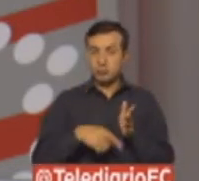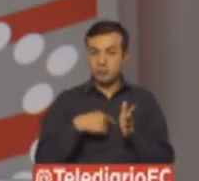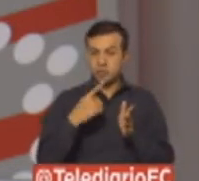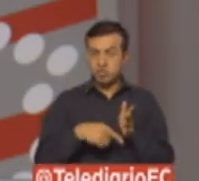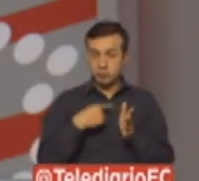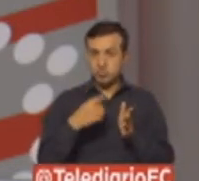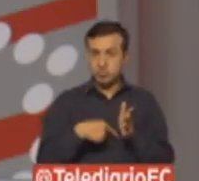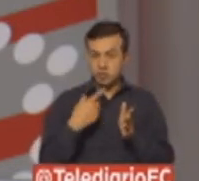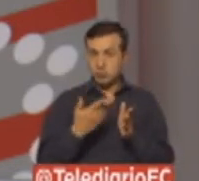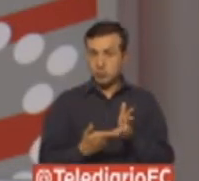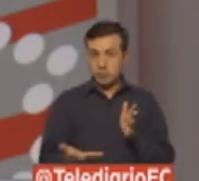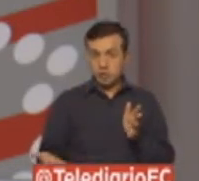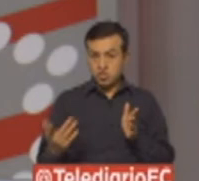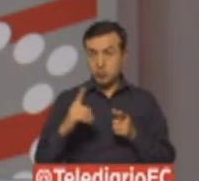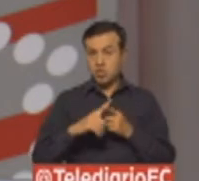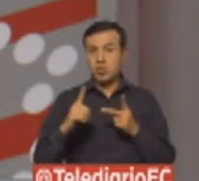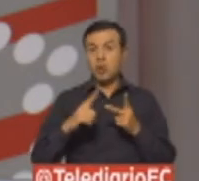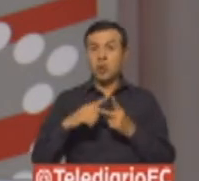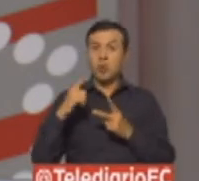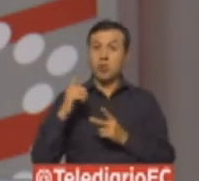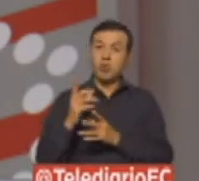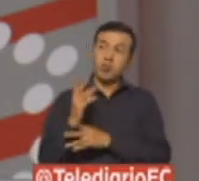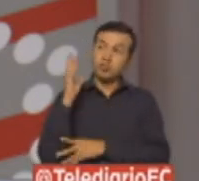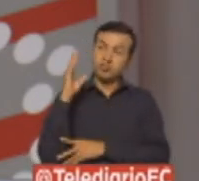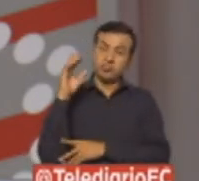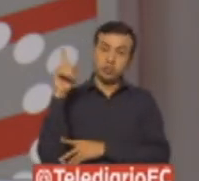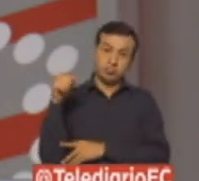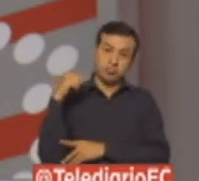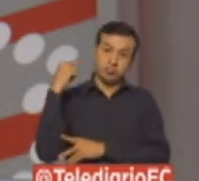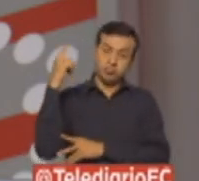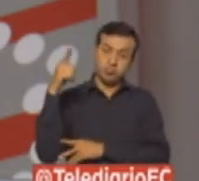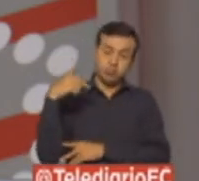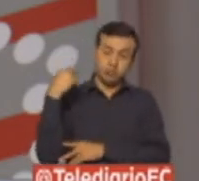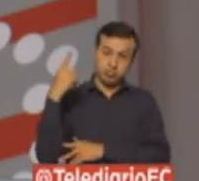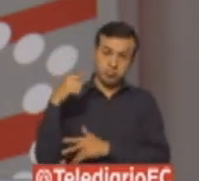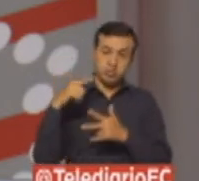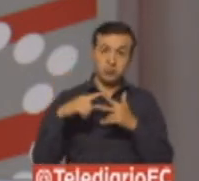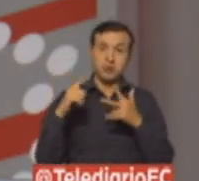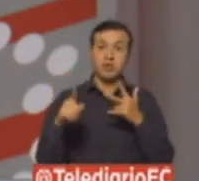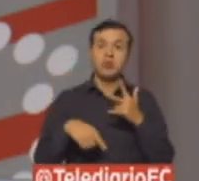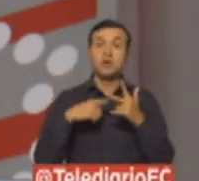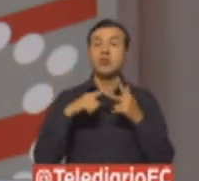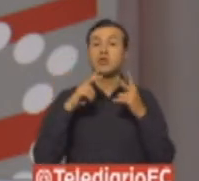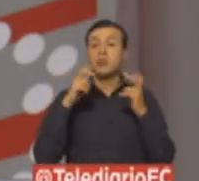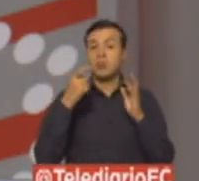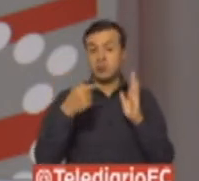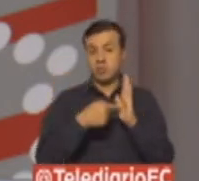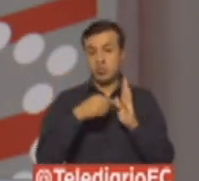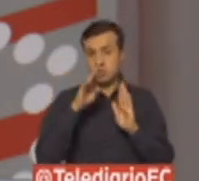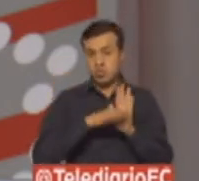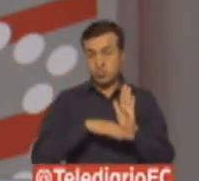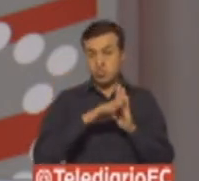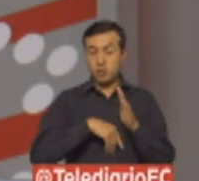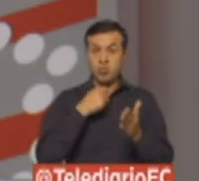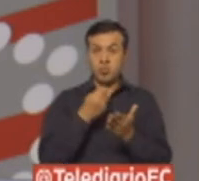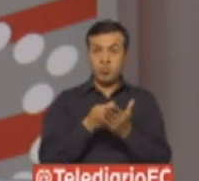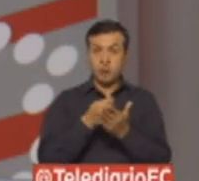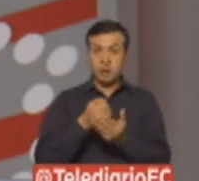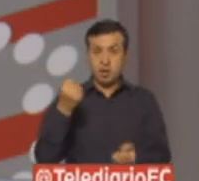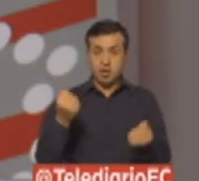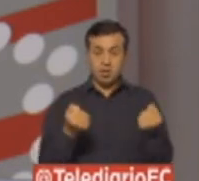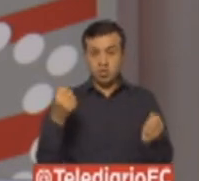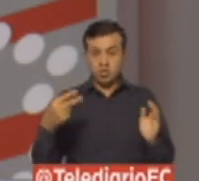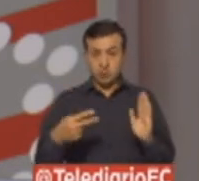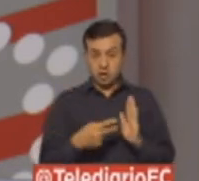través de energía renovable como puede ser la fotovoltaica el tema de haber bajado los aranceles para la importación de autos eléctricos